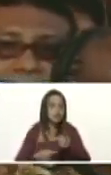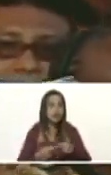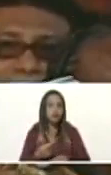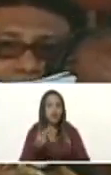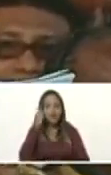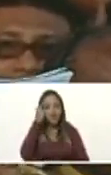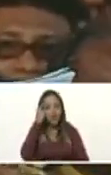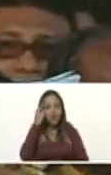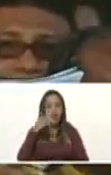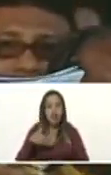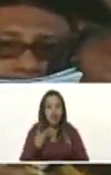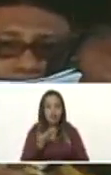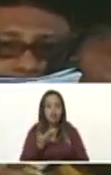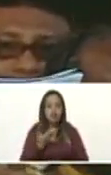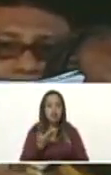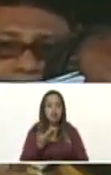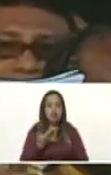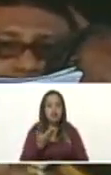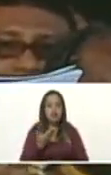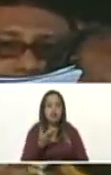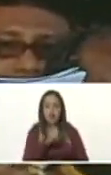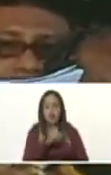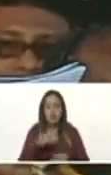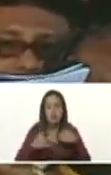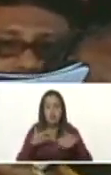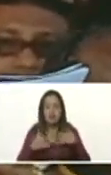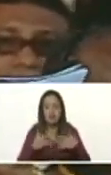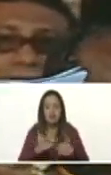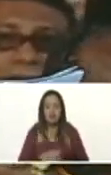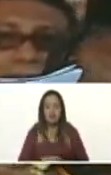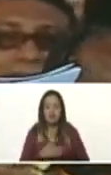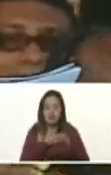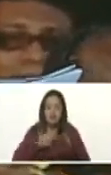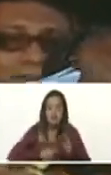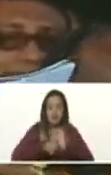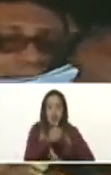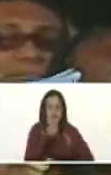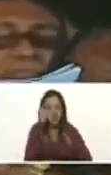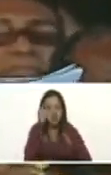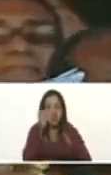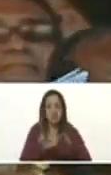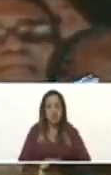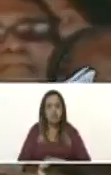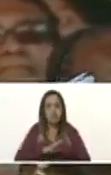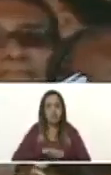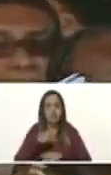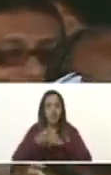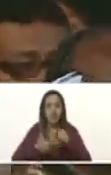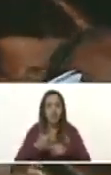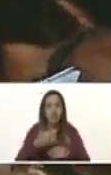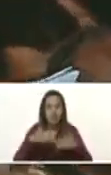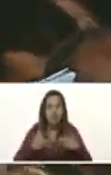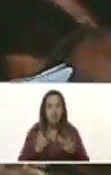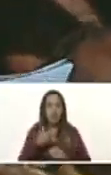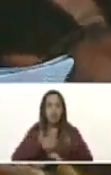hemos tenido hace 3 días, pero que no lo hemos sentido, que quisiéramos más, porque todavía podemos más.